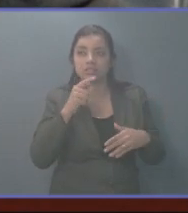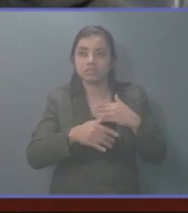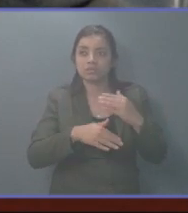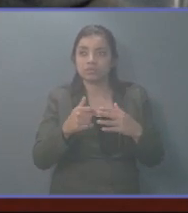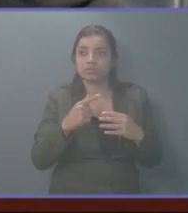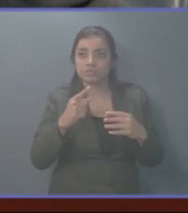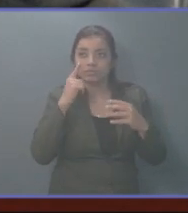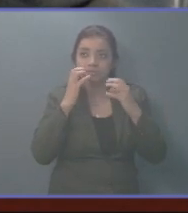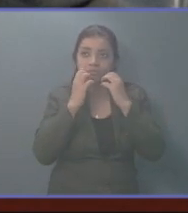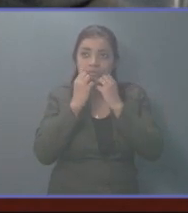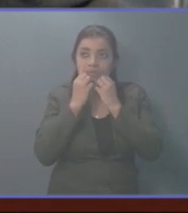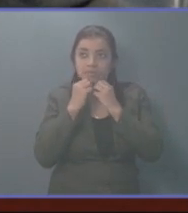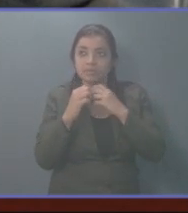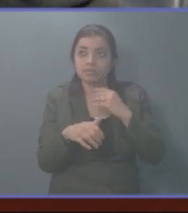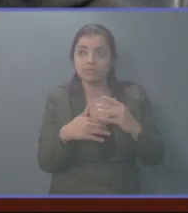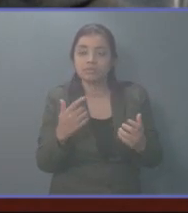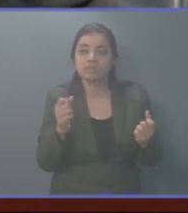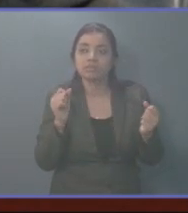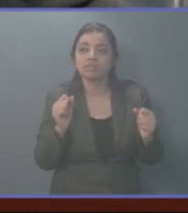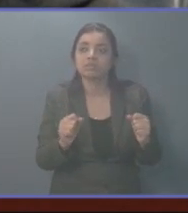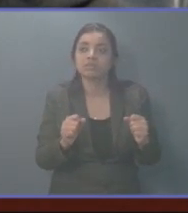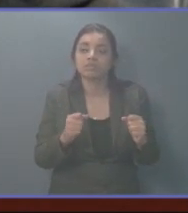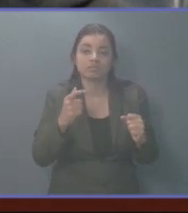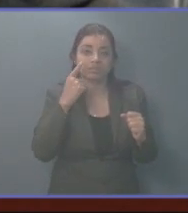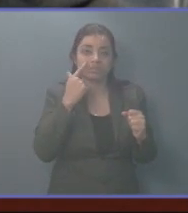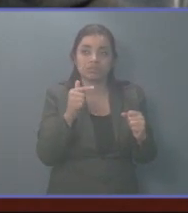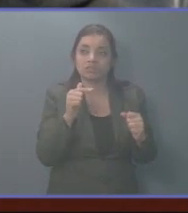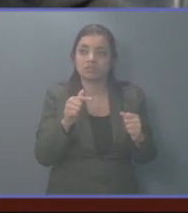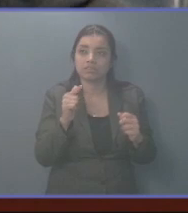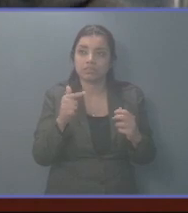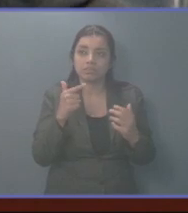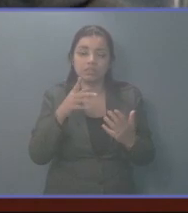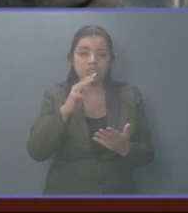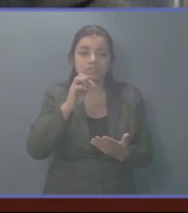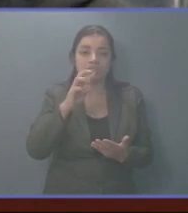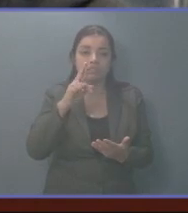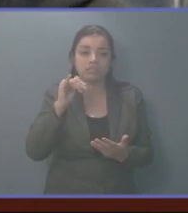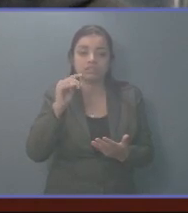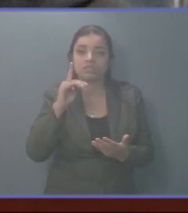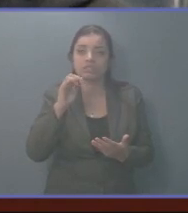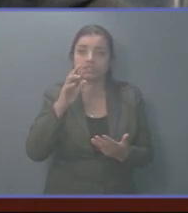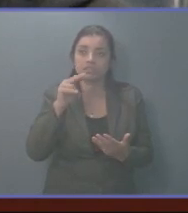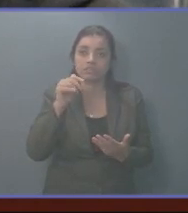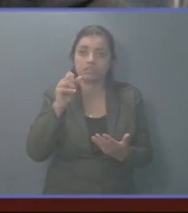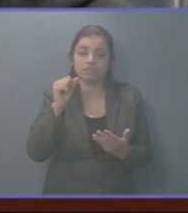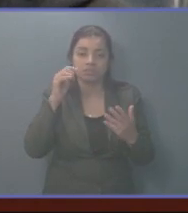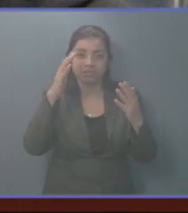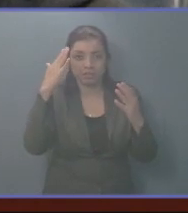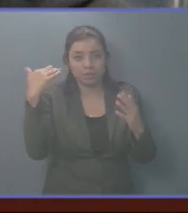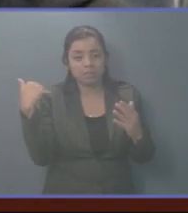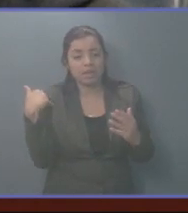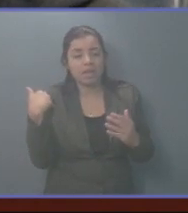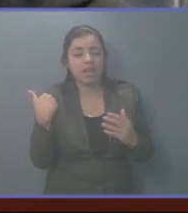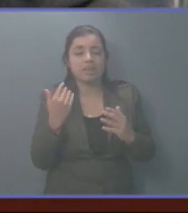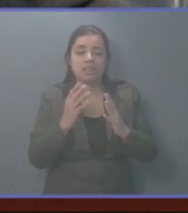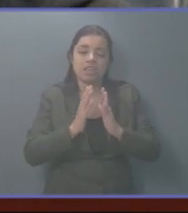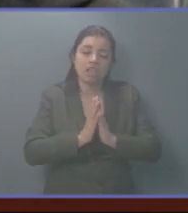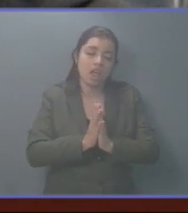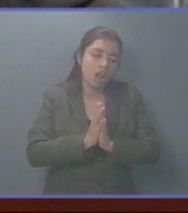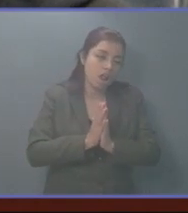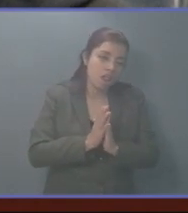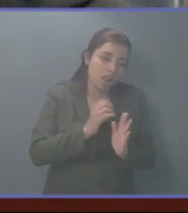cuidado de las imágenes utilizadas, como la de Cristo Yerto y de María Dolorosa, traídas de España por pedido de